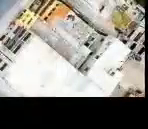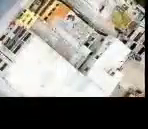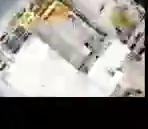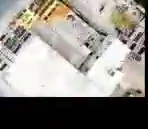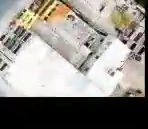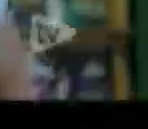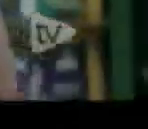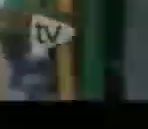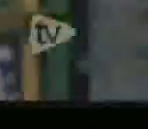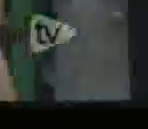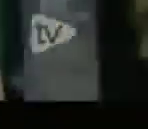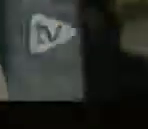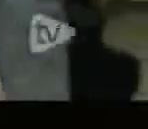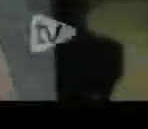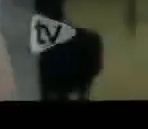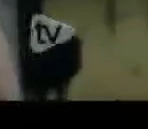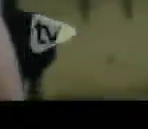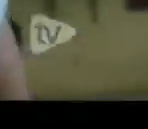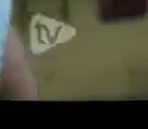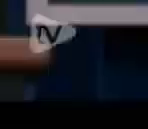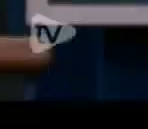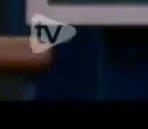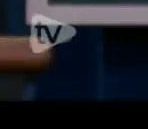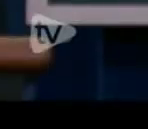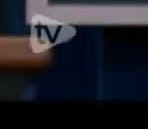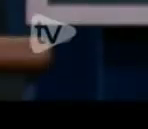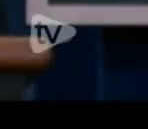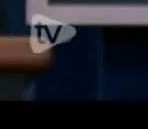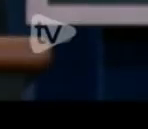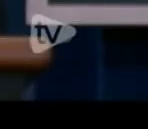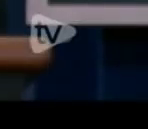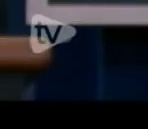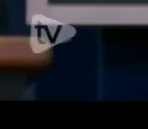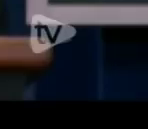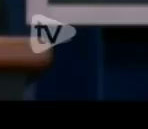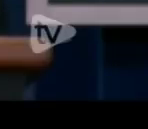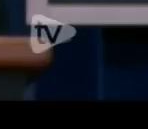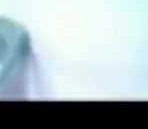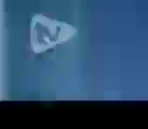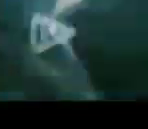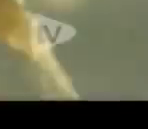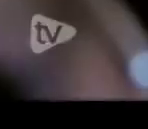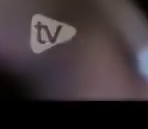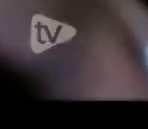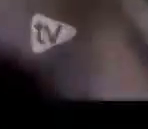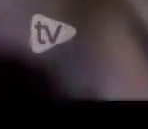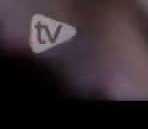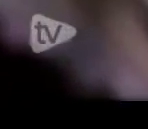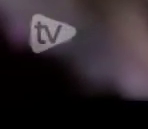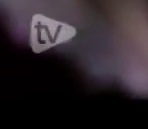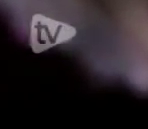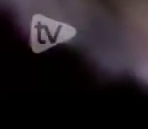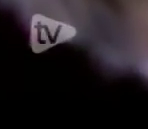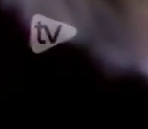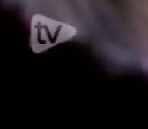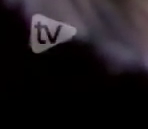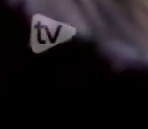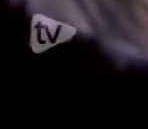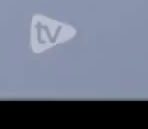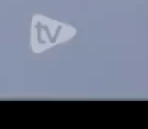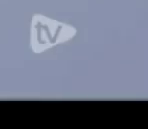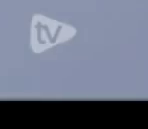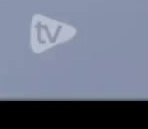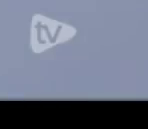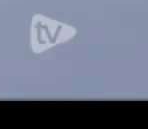Alcaldía de Riobamba. Cada dato que descubrimos de este virus causa más miedo de lo que pensábamos. ¿Cómo puede ser un mosquito el animal